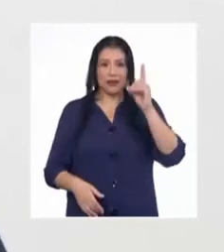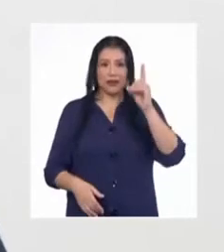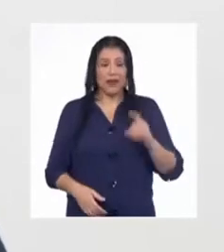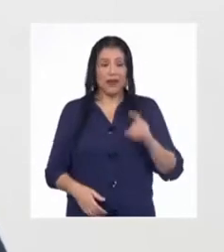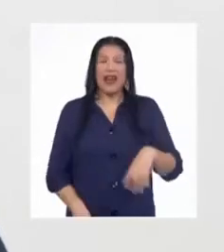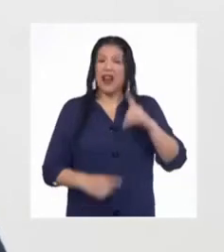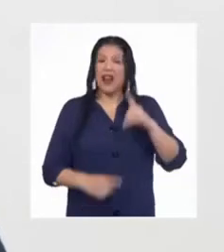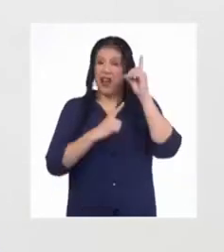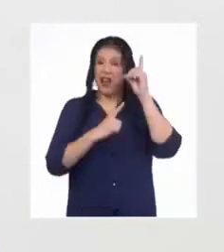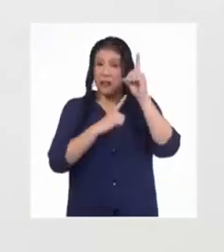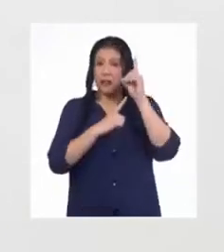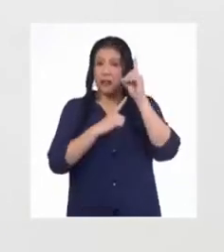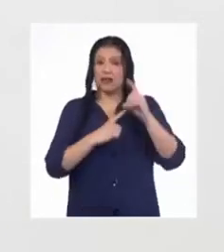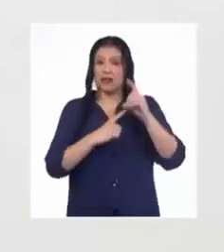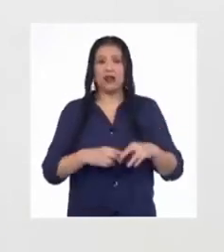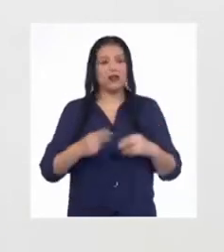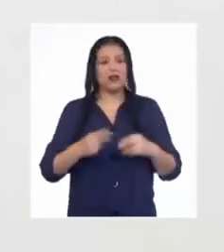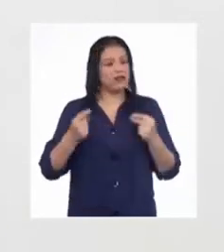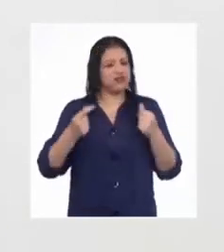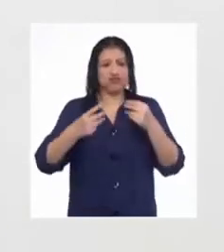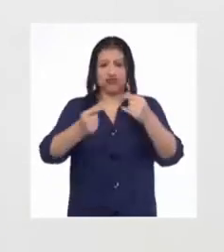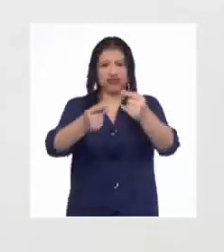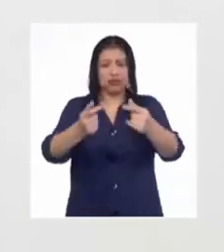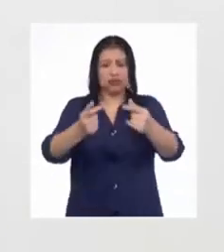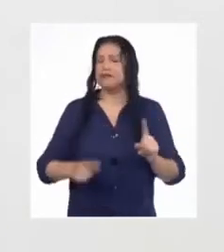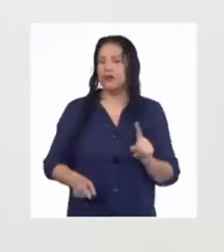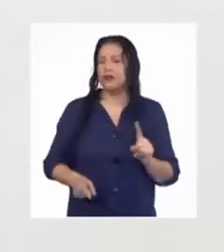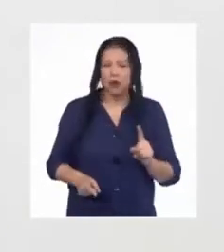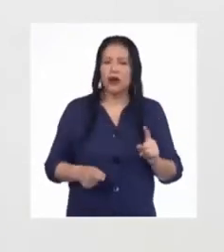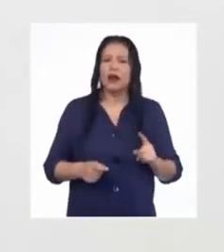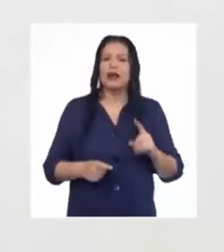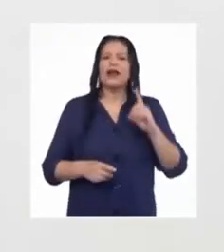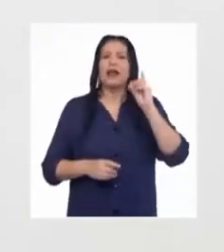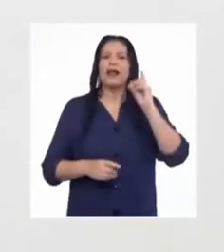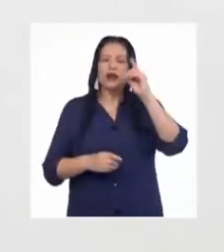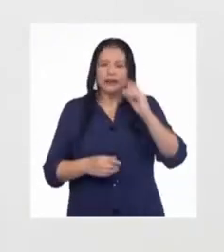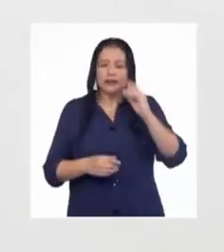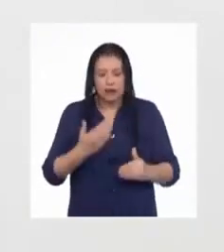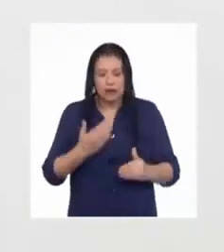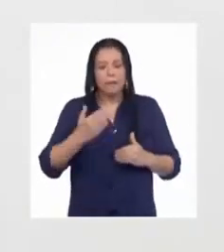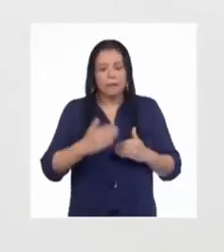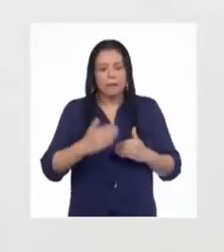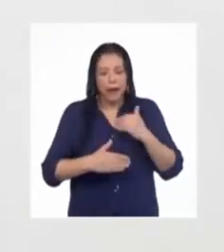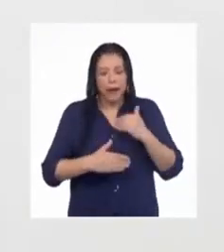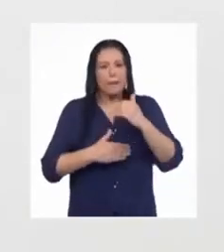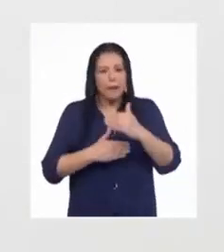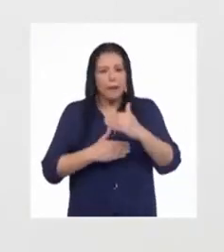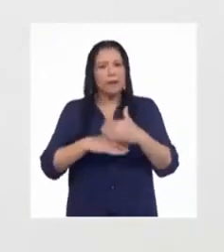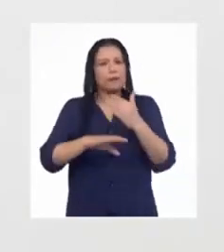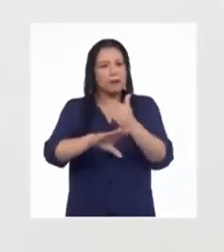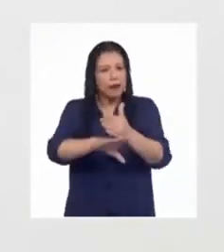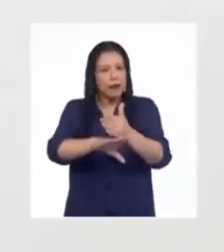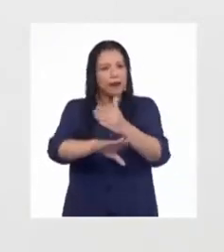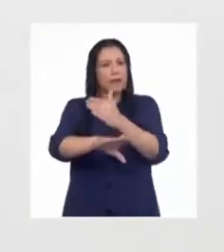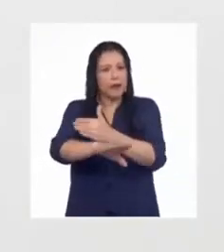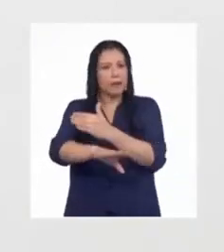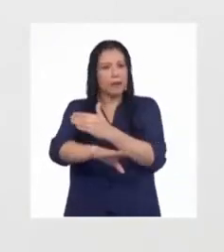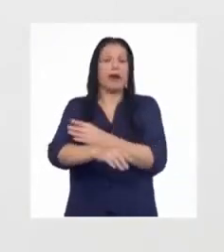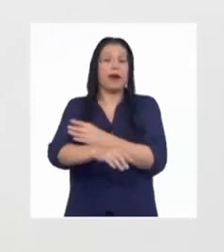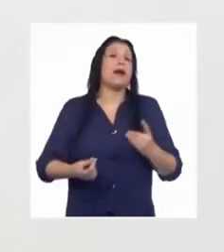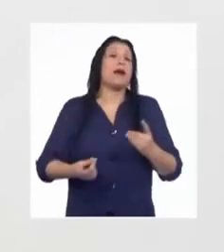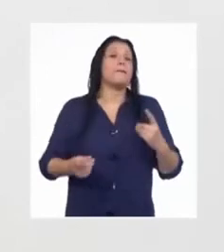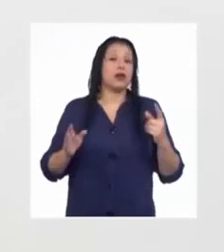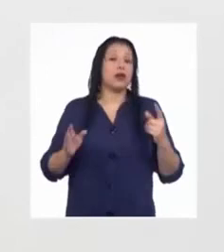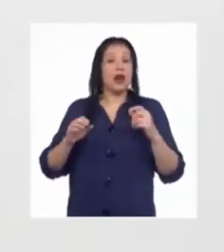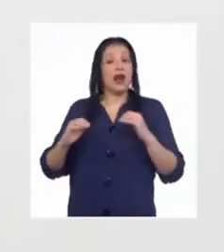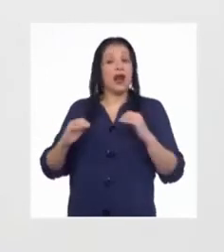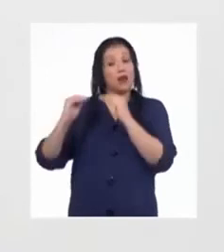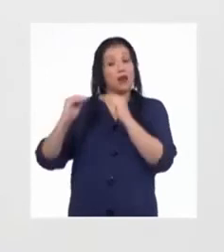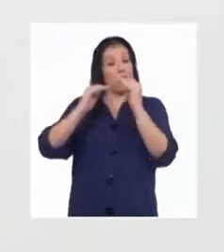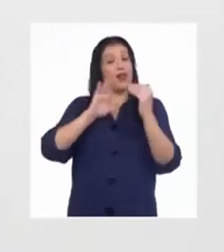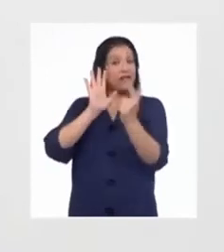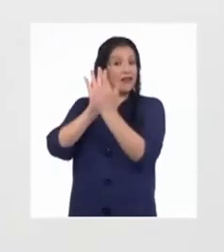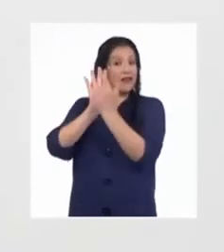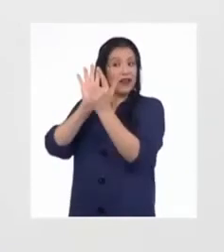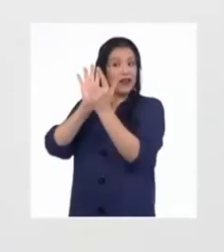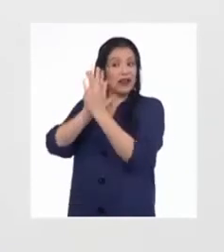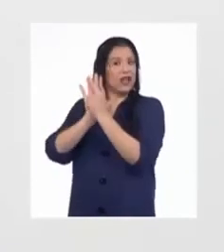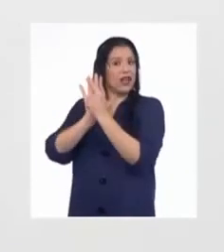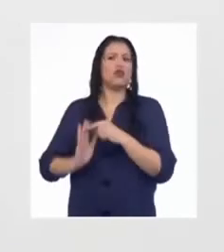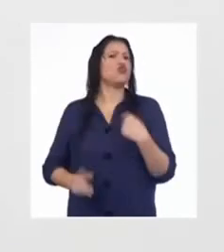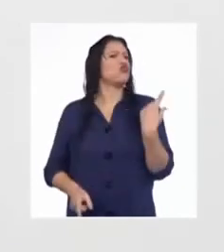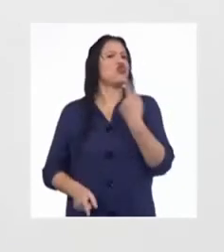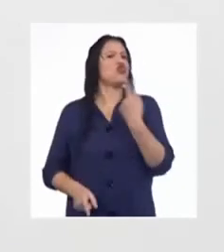algo que nos cae del cielo, es algo que se conquista porque la igualdad ante la ley no solamente significa